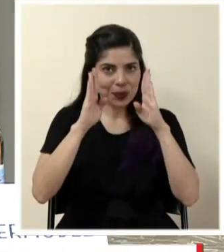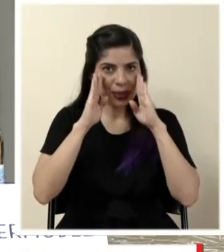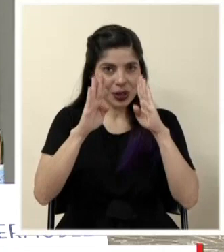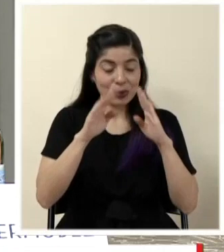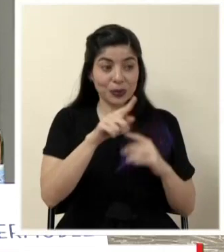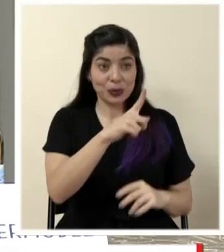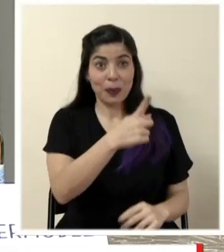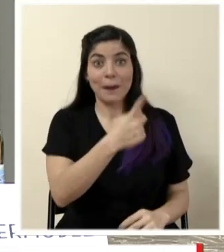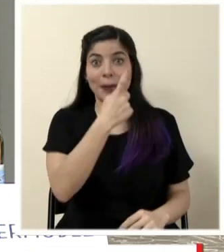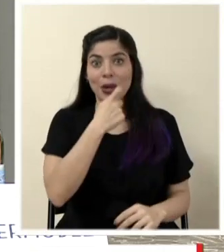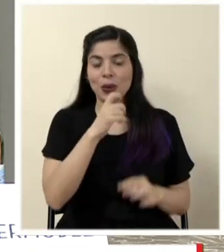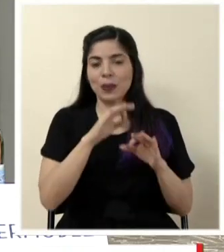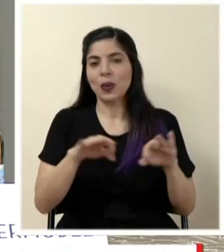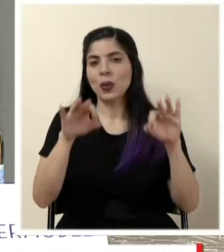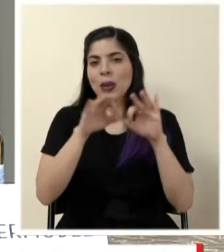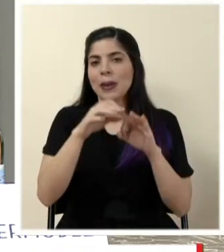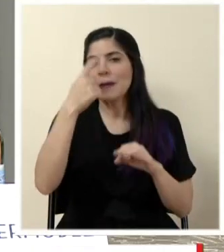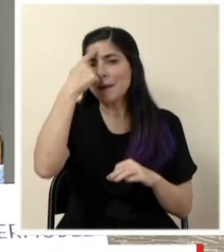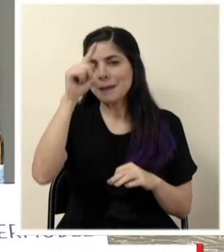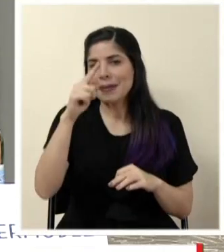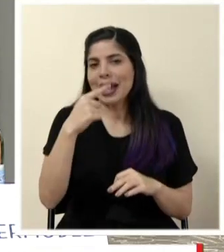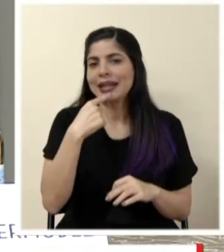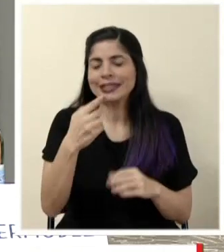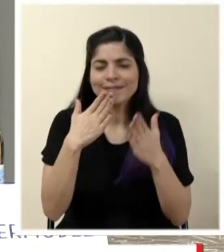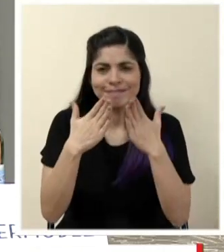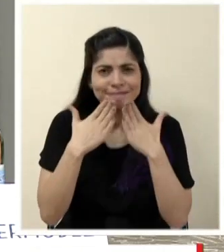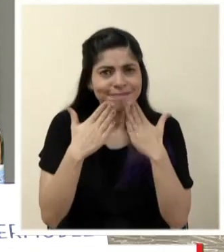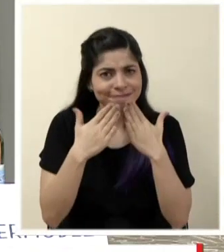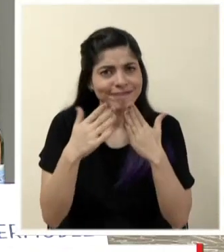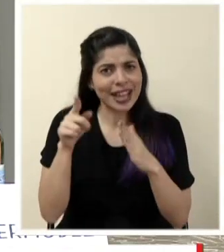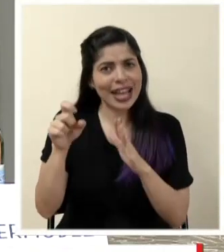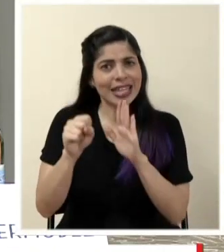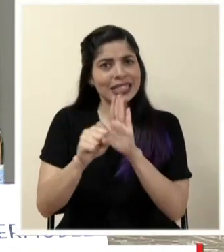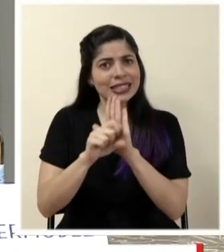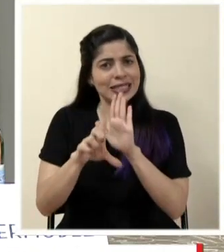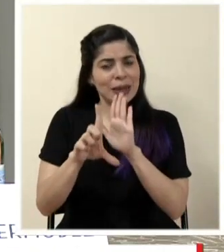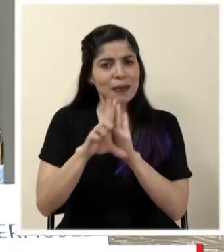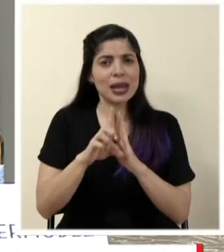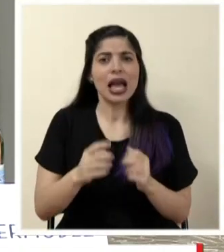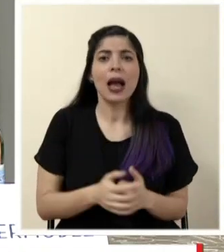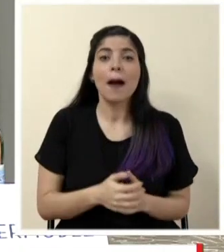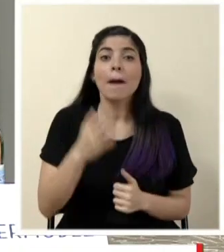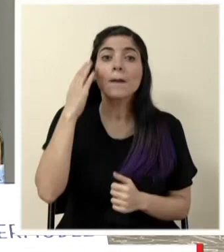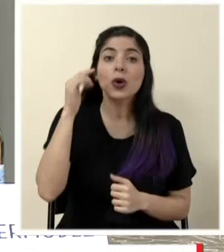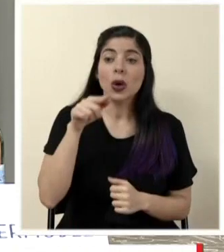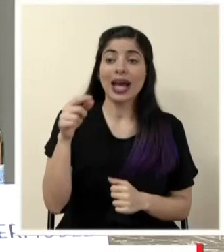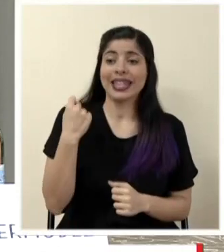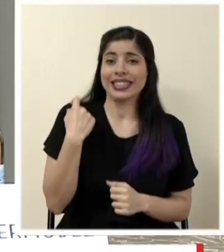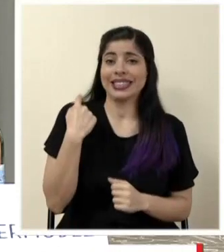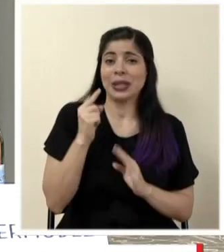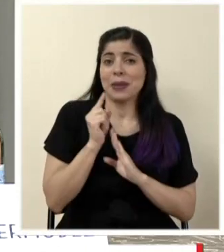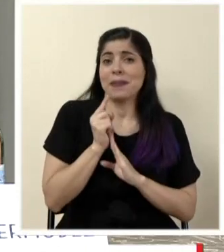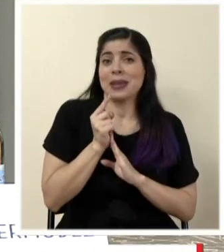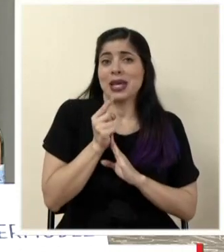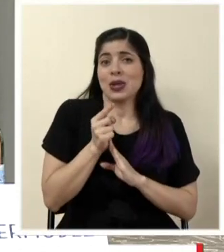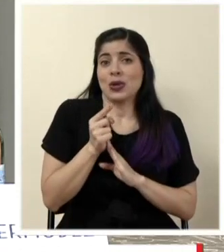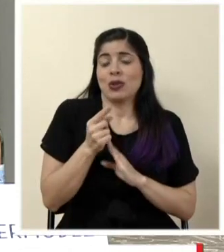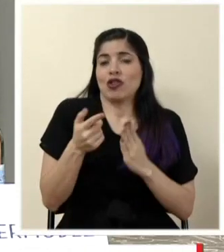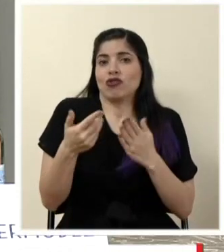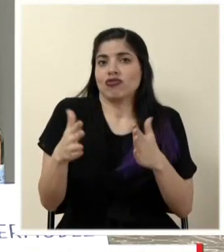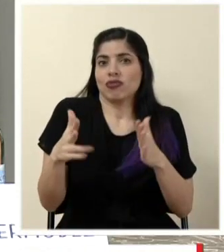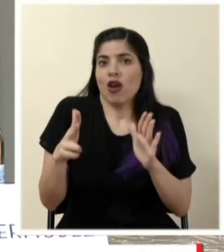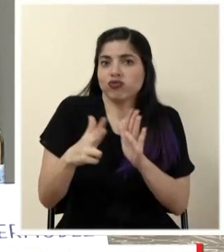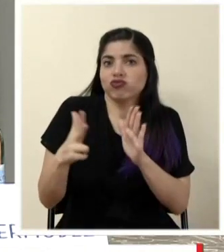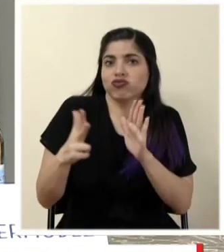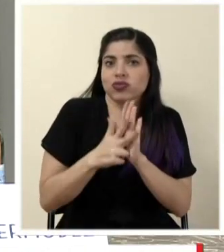la pregunta también para poder agradecer a la Asamblea Legislativa, que hace unos cuantos minutos ha dado